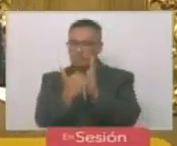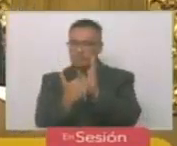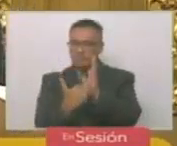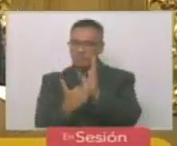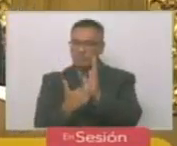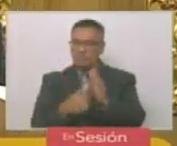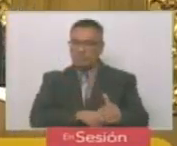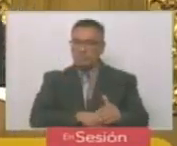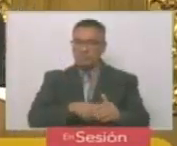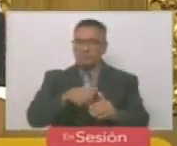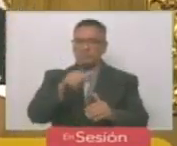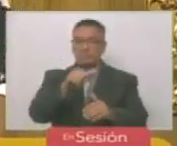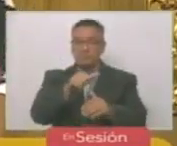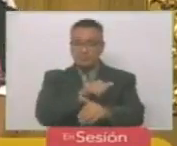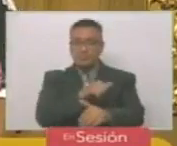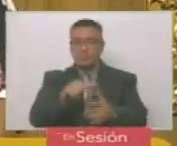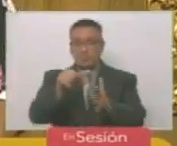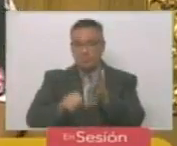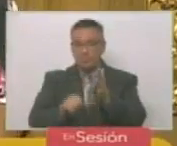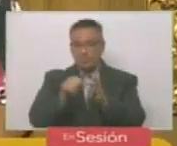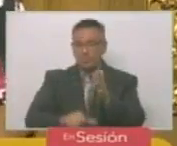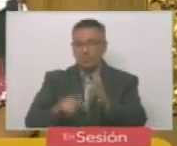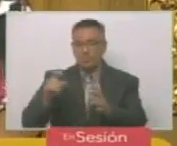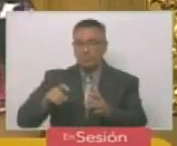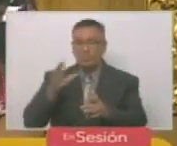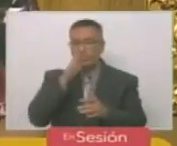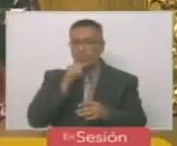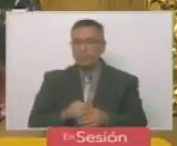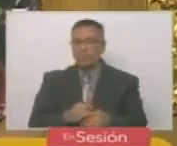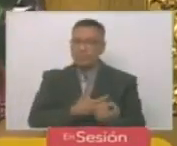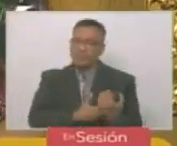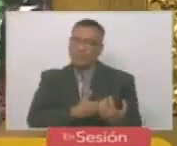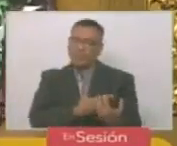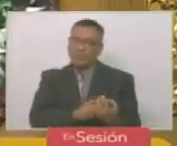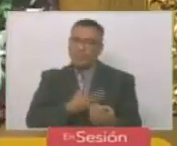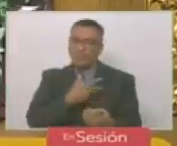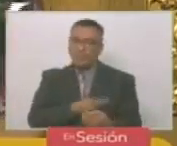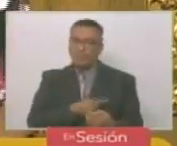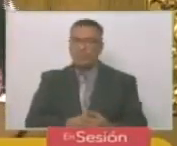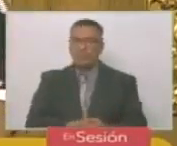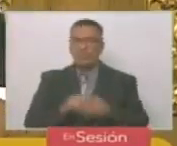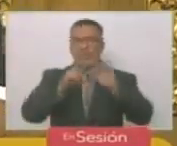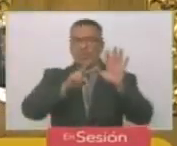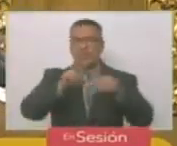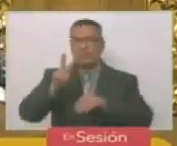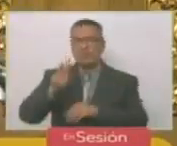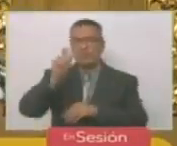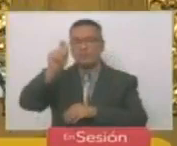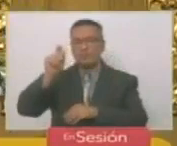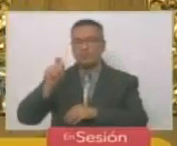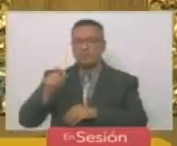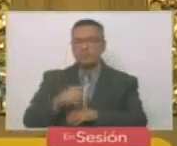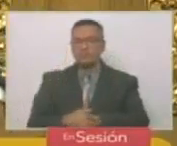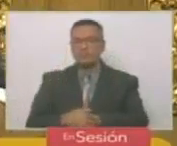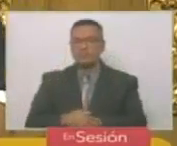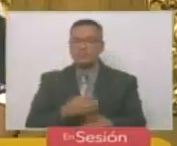las cesáreas innecesarias. Incrementar la lactancia materna ya con un 72%